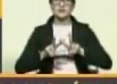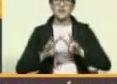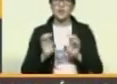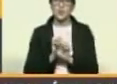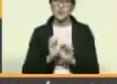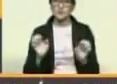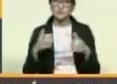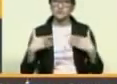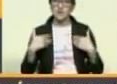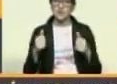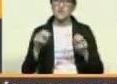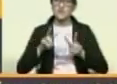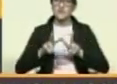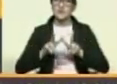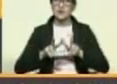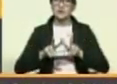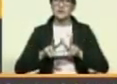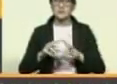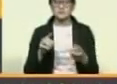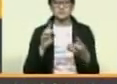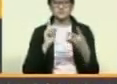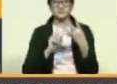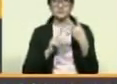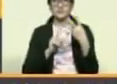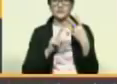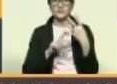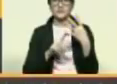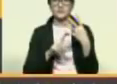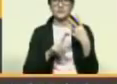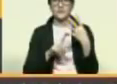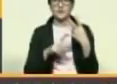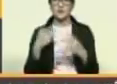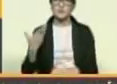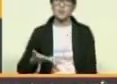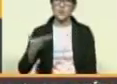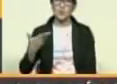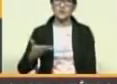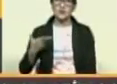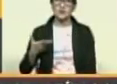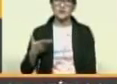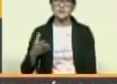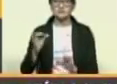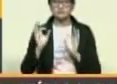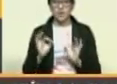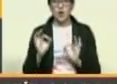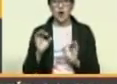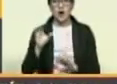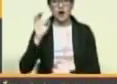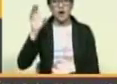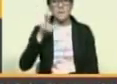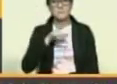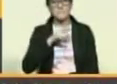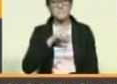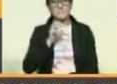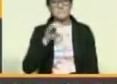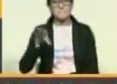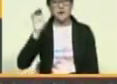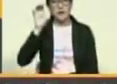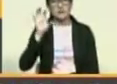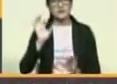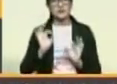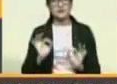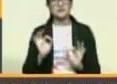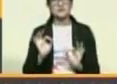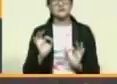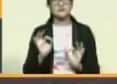educación, salud, vivienda. Cuarto objetivo, vital, consolidar el carnet de la patria en todos sus sentidos,